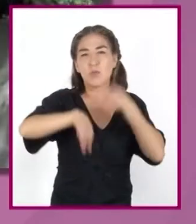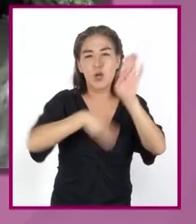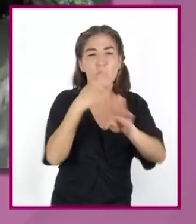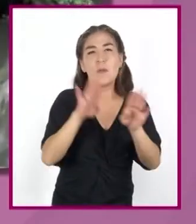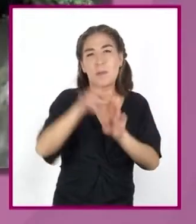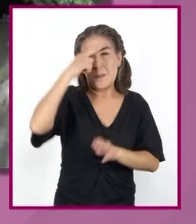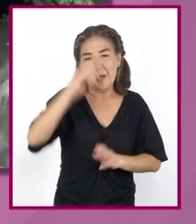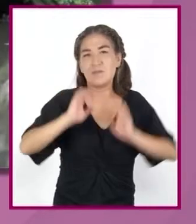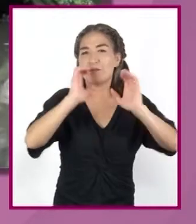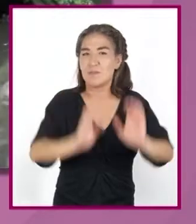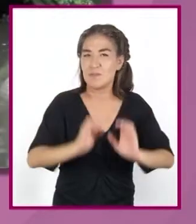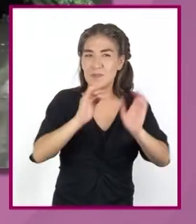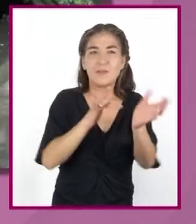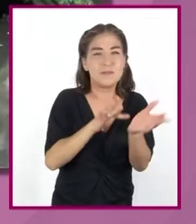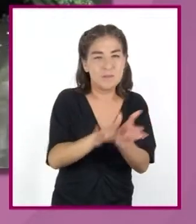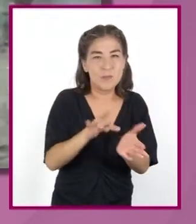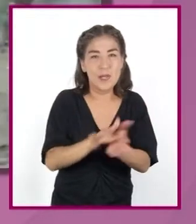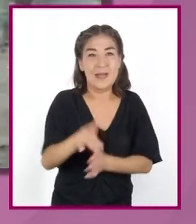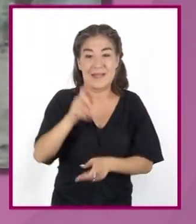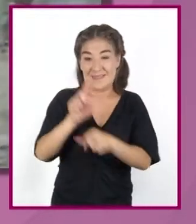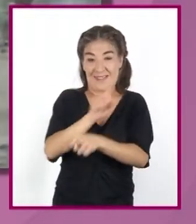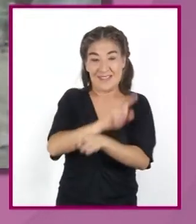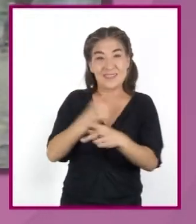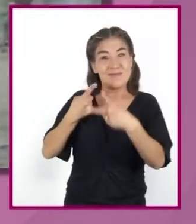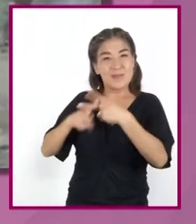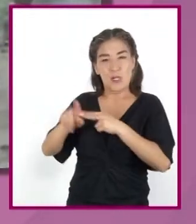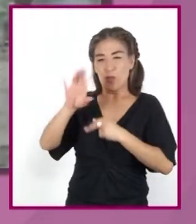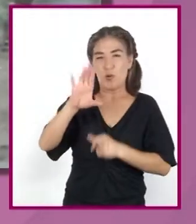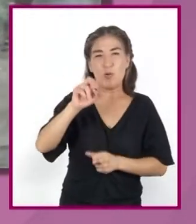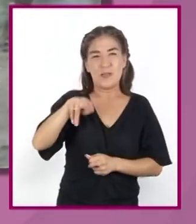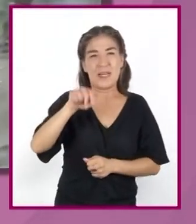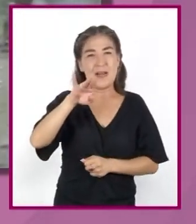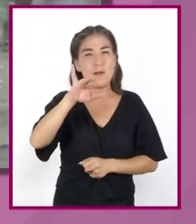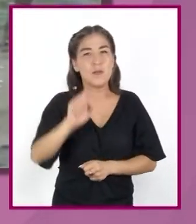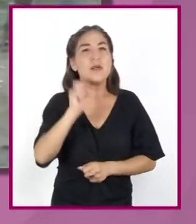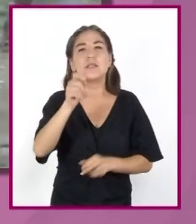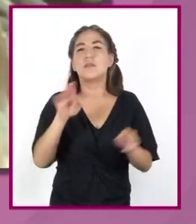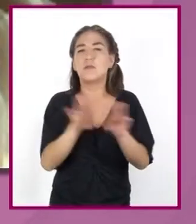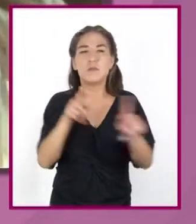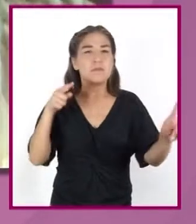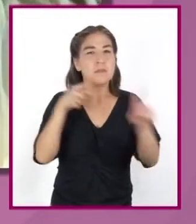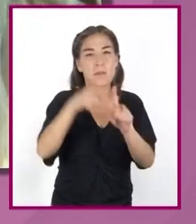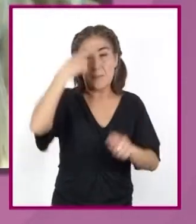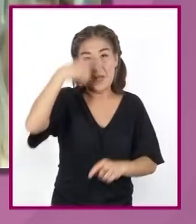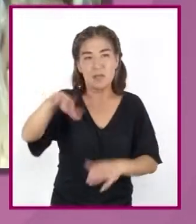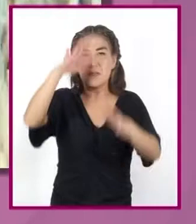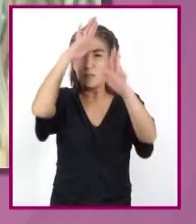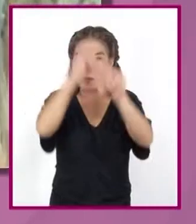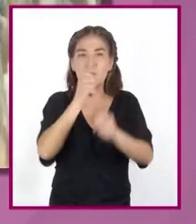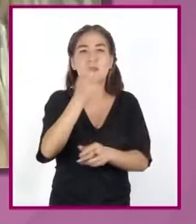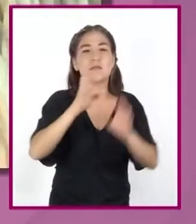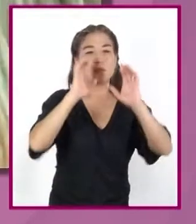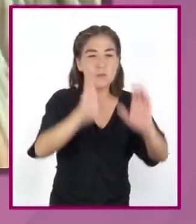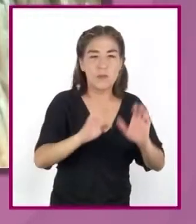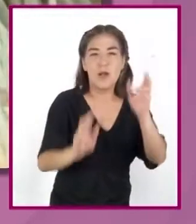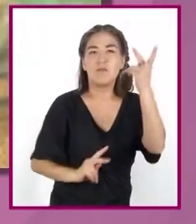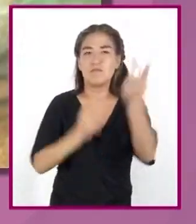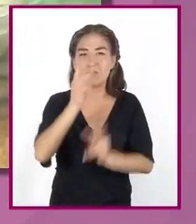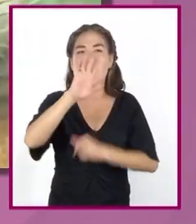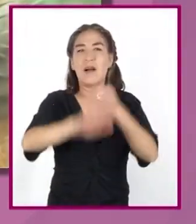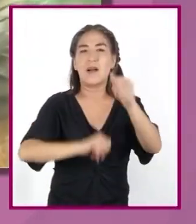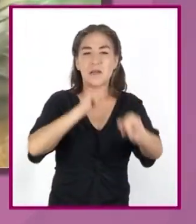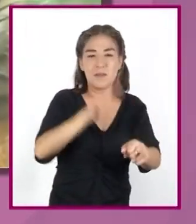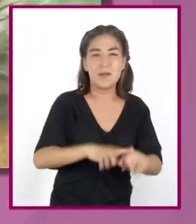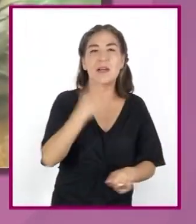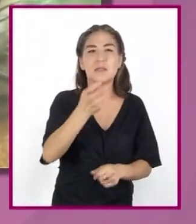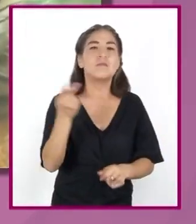su conservación. Desde sus inicios, la CONABIO ha sido punto focal del Convenio sobre la Diversidad Biológica, logrando incidir